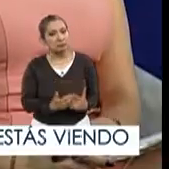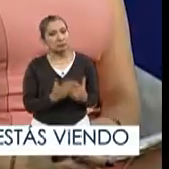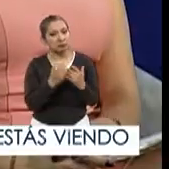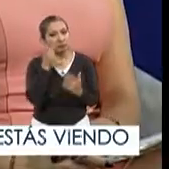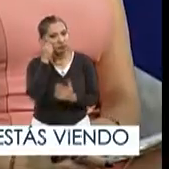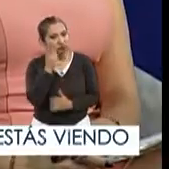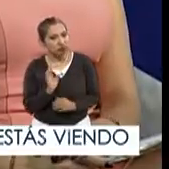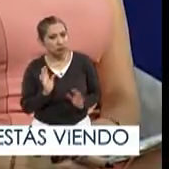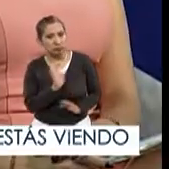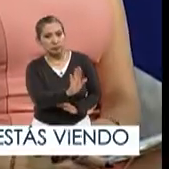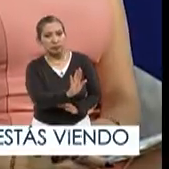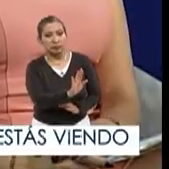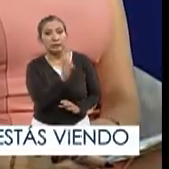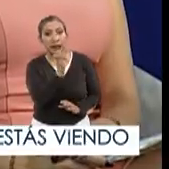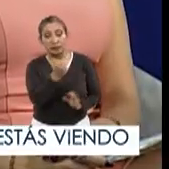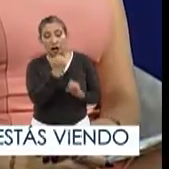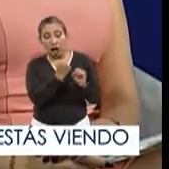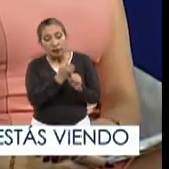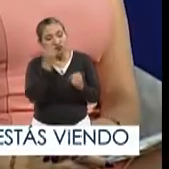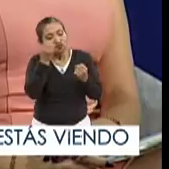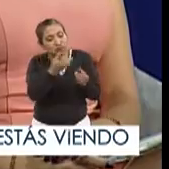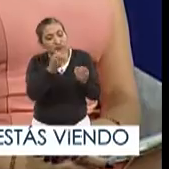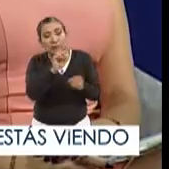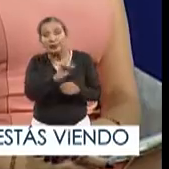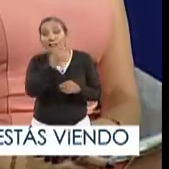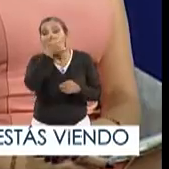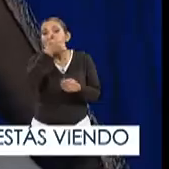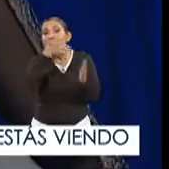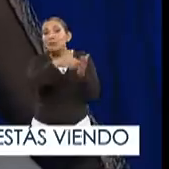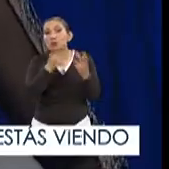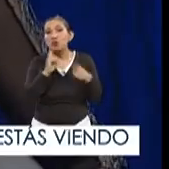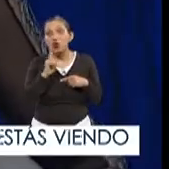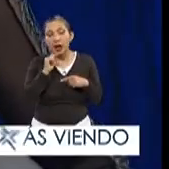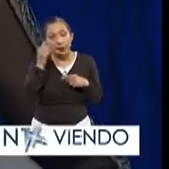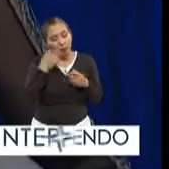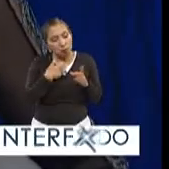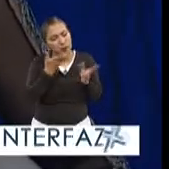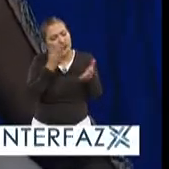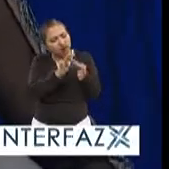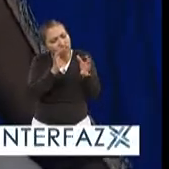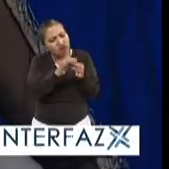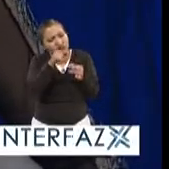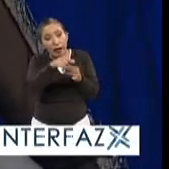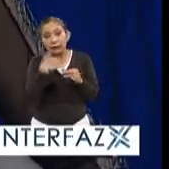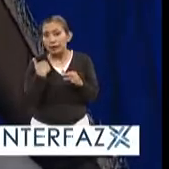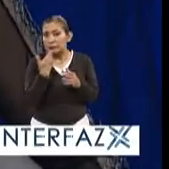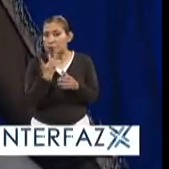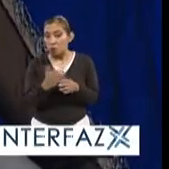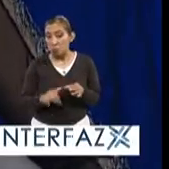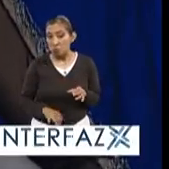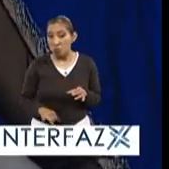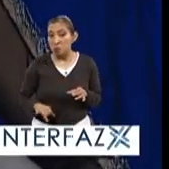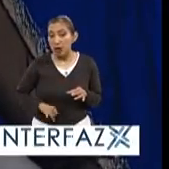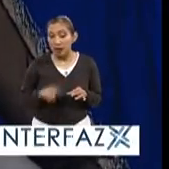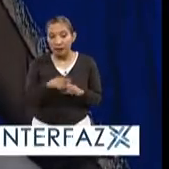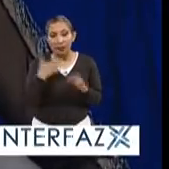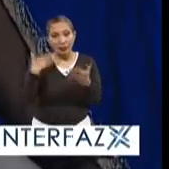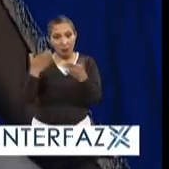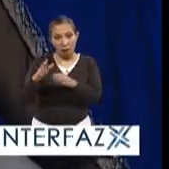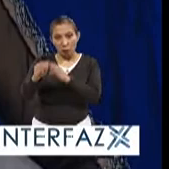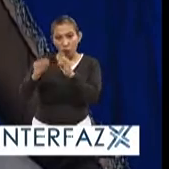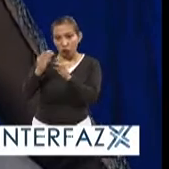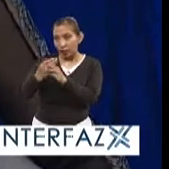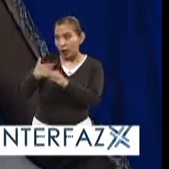empresaria. Y es lo que hemos hecho durante todos estos años con más de 36 mil mujeres. Y quiero decirte que es un ejercicio muy interesante en donde el Banco